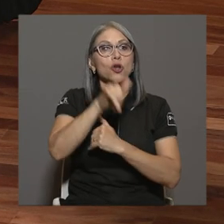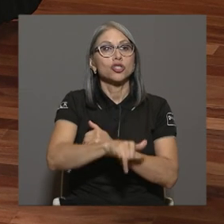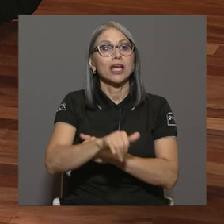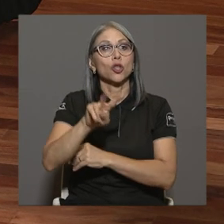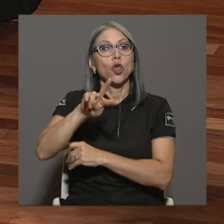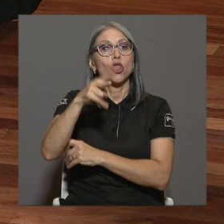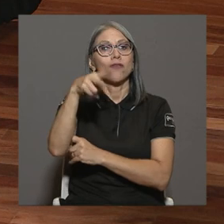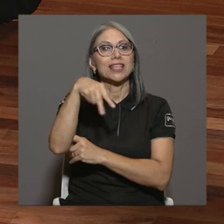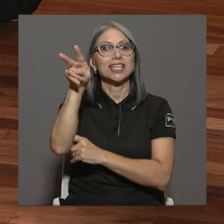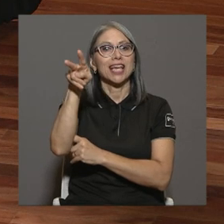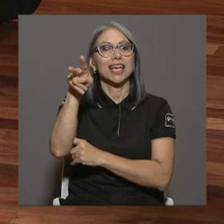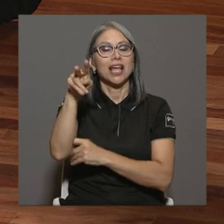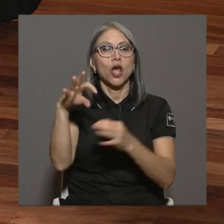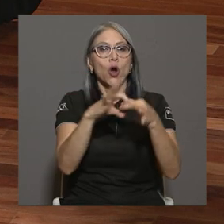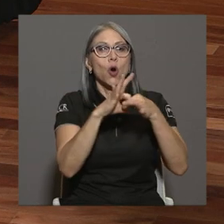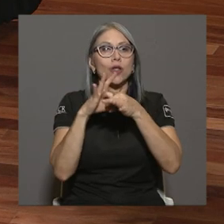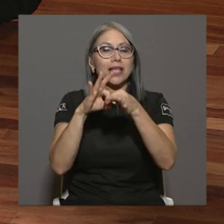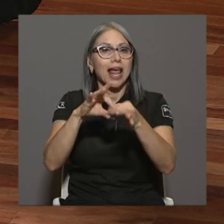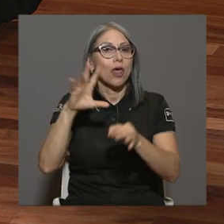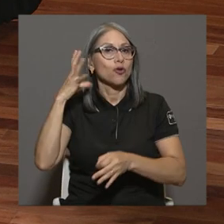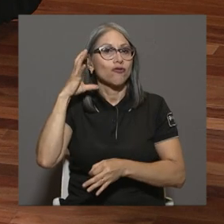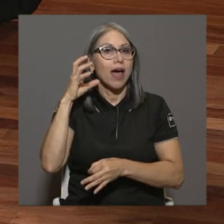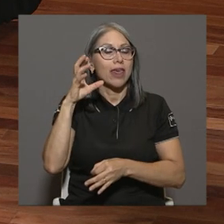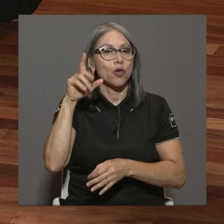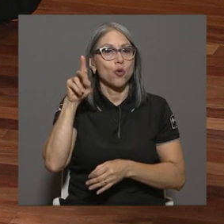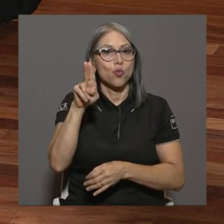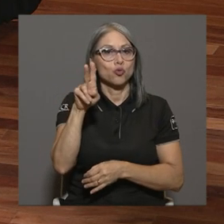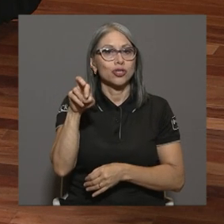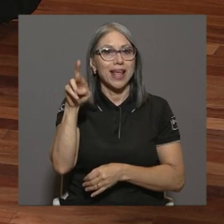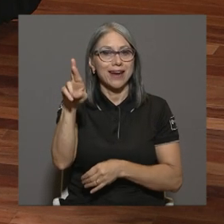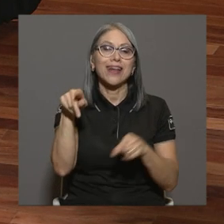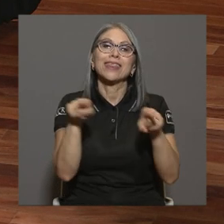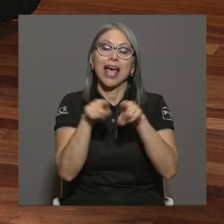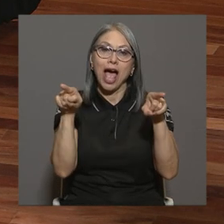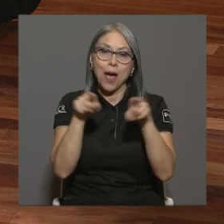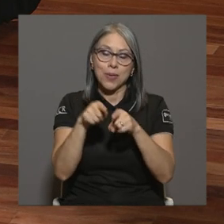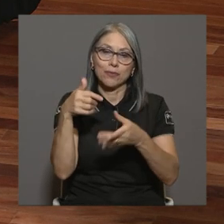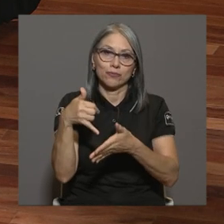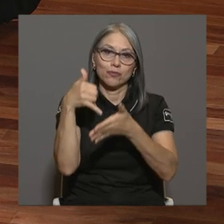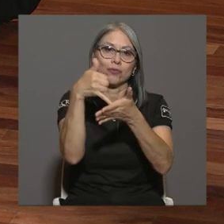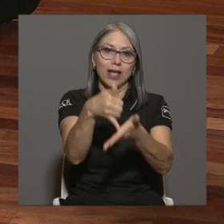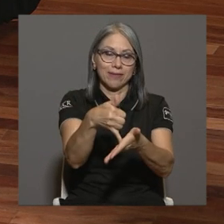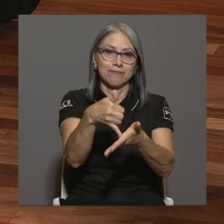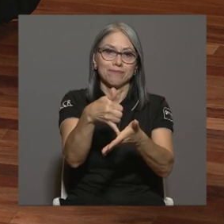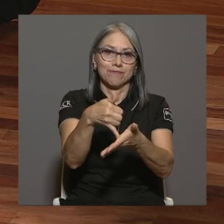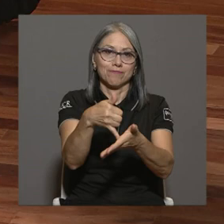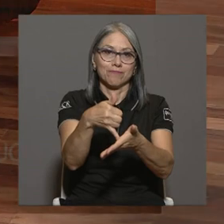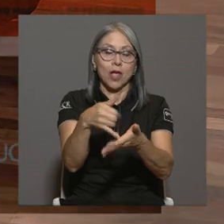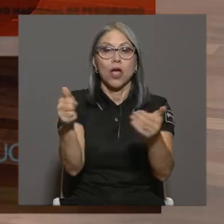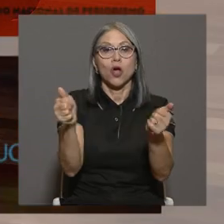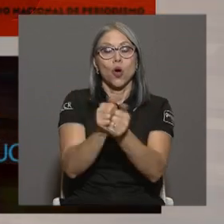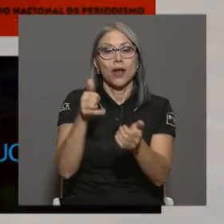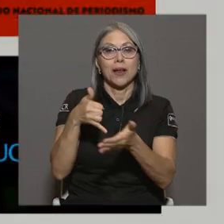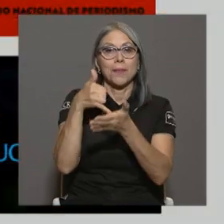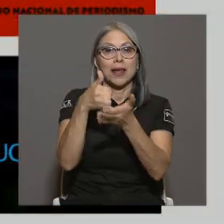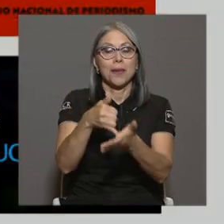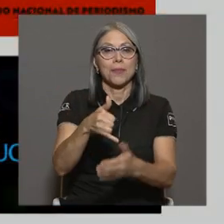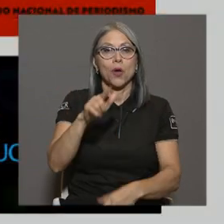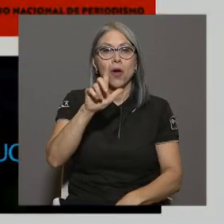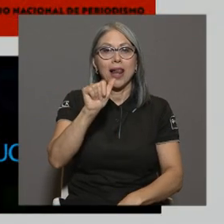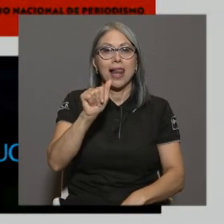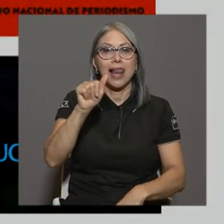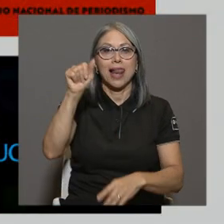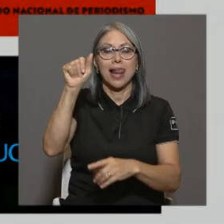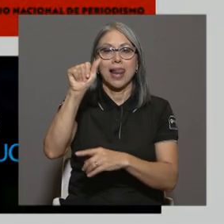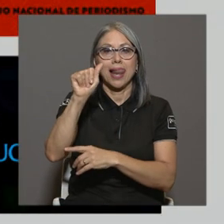Check, coordinado por Radioemisoras UCR, también fue galardonado, en este caso con el premio Lámpara